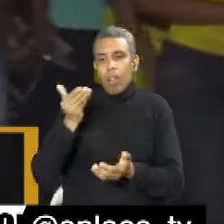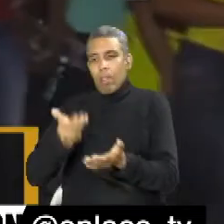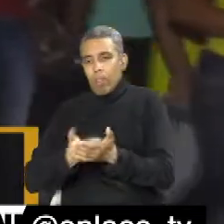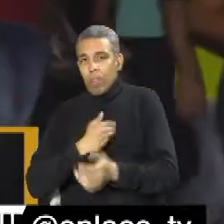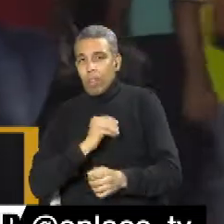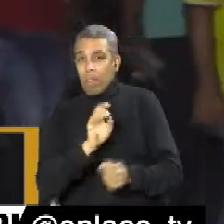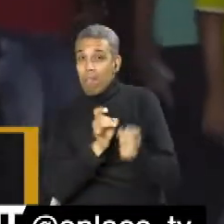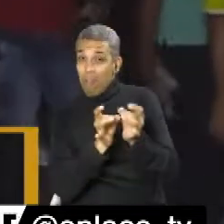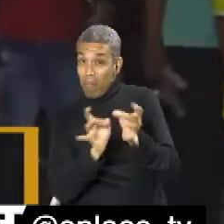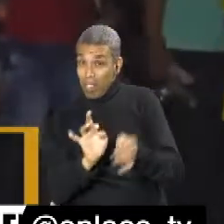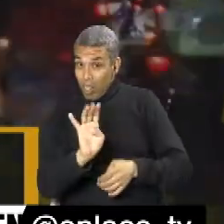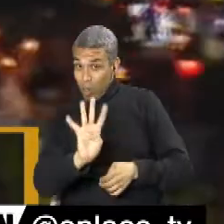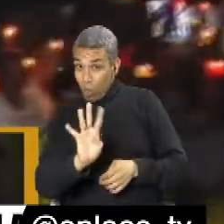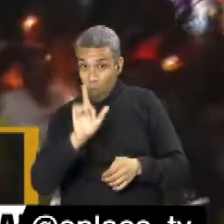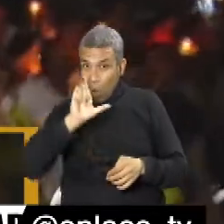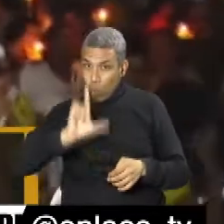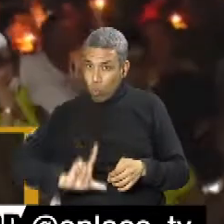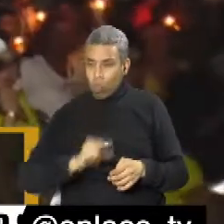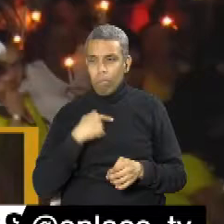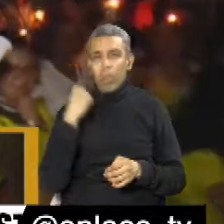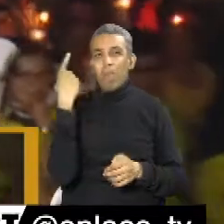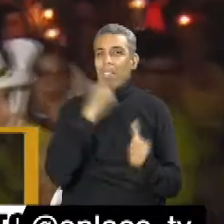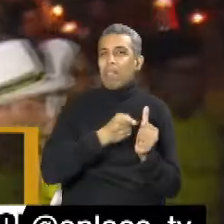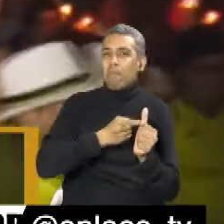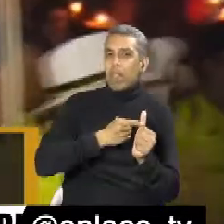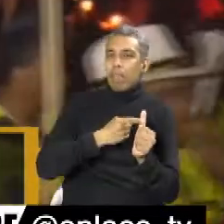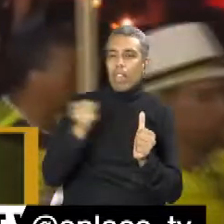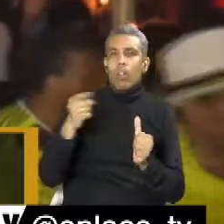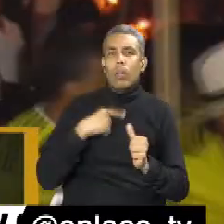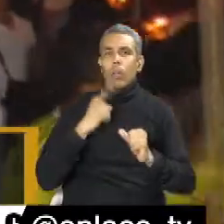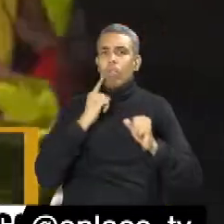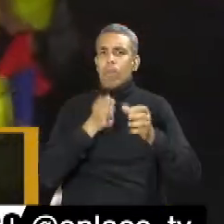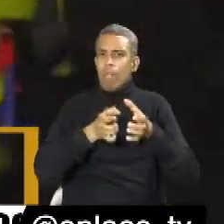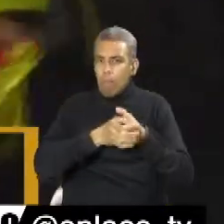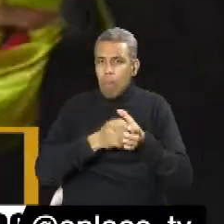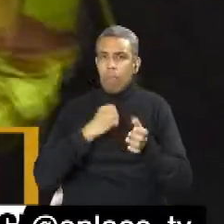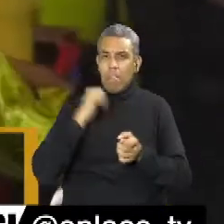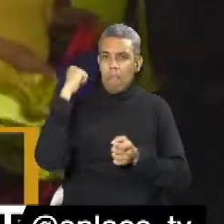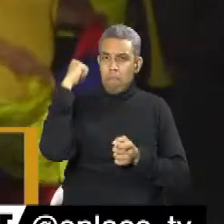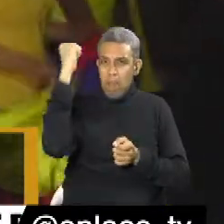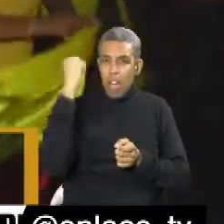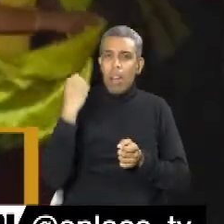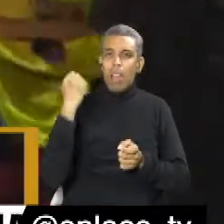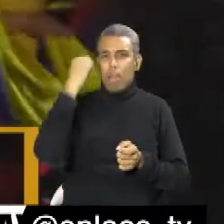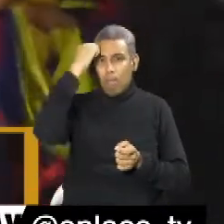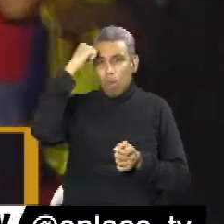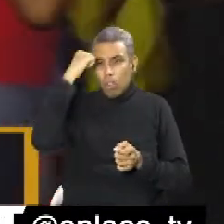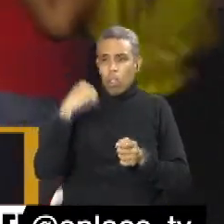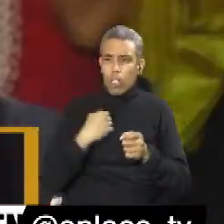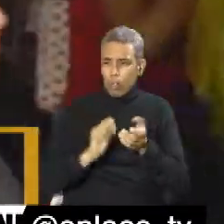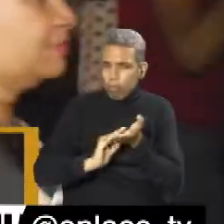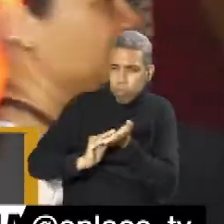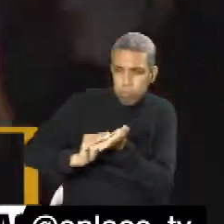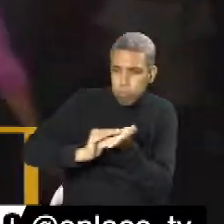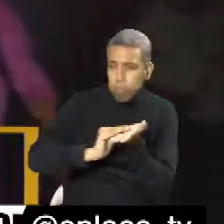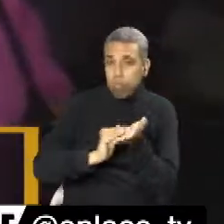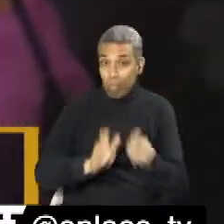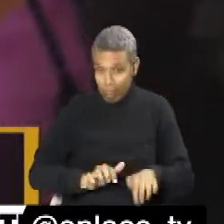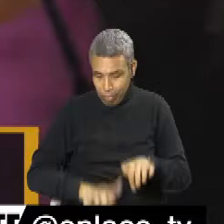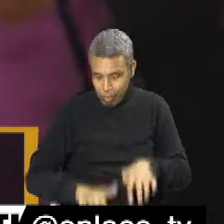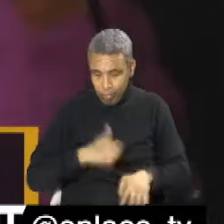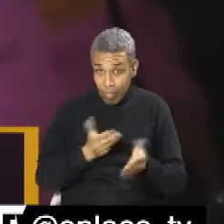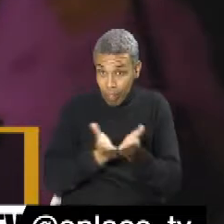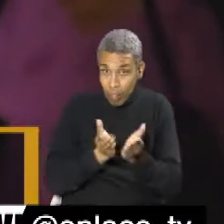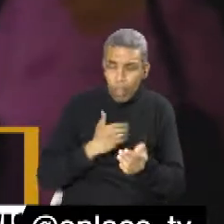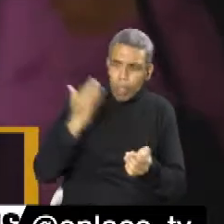entonces concertar con los sindicatos de los profesores, según directiva del Ministerio de Educación, para fijar la fecha de reinicio de labores y el cronograma para recuperar las